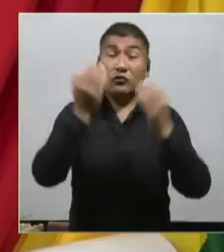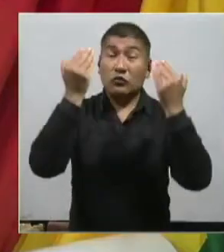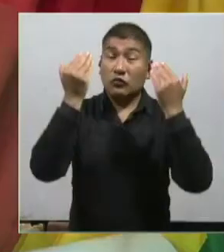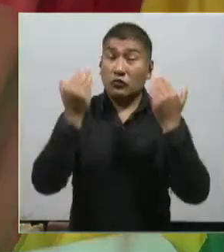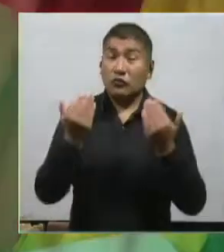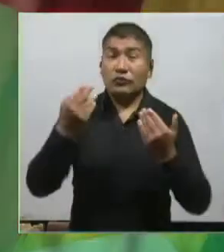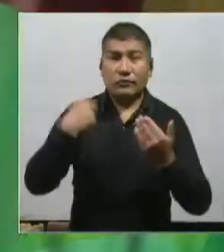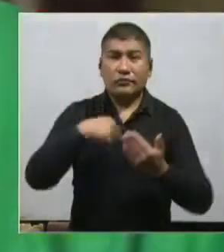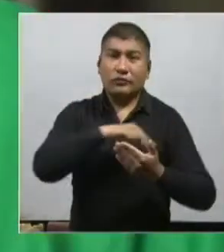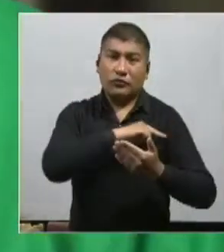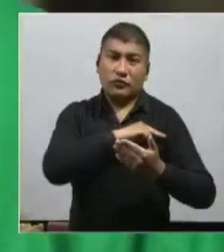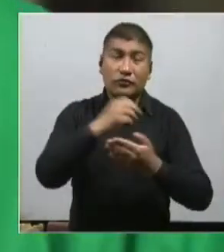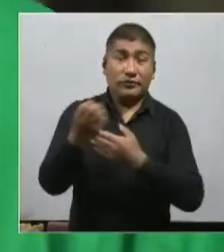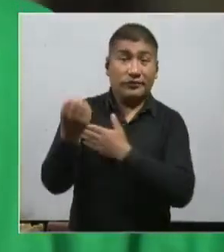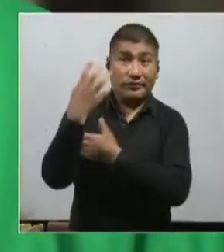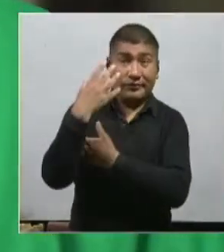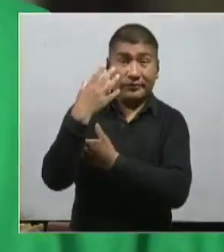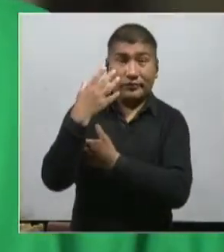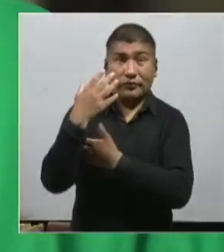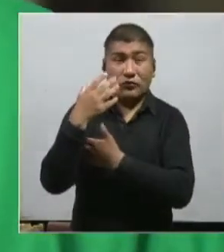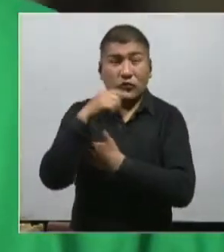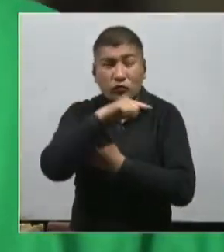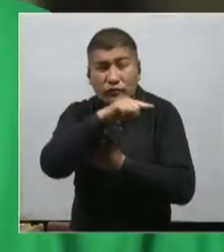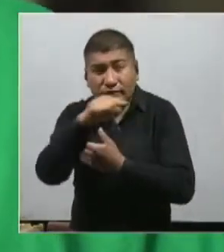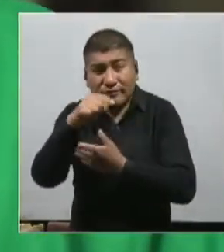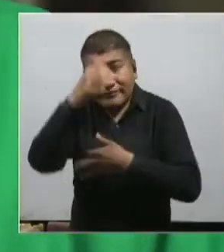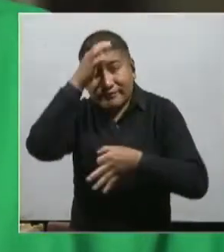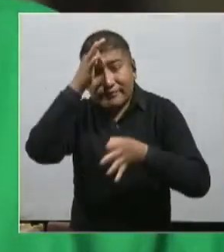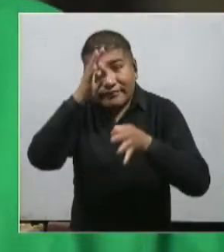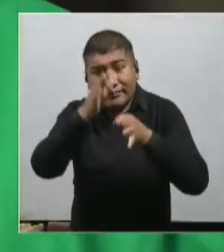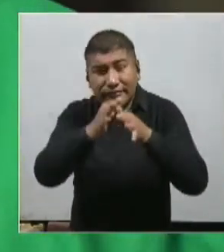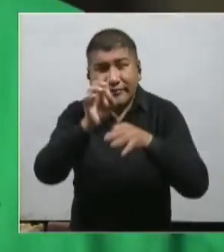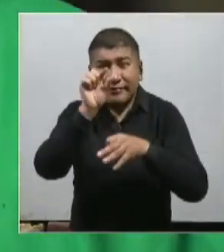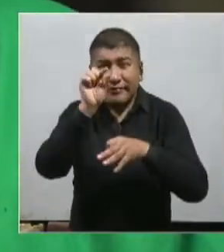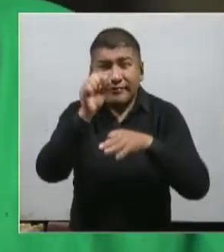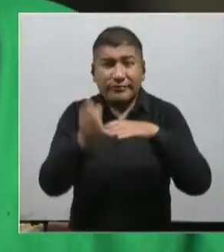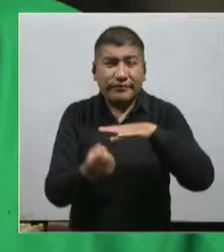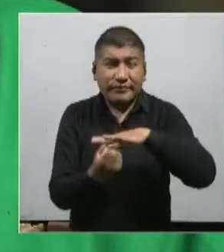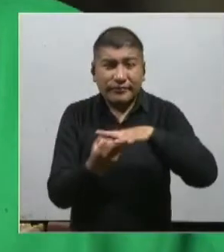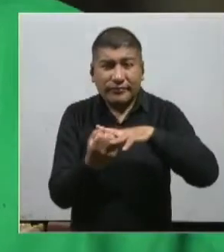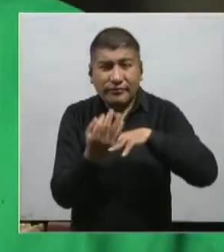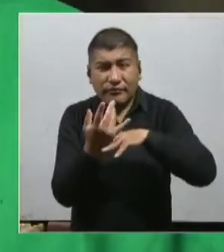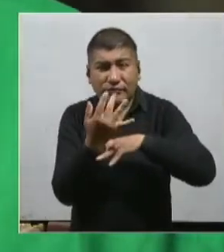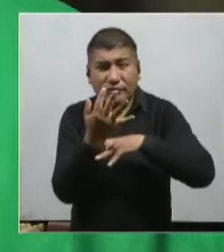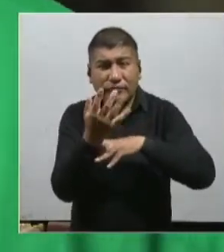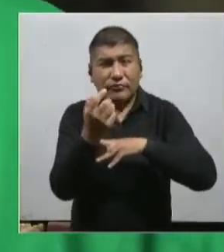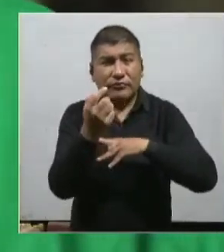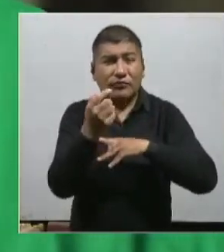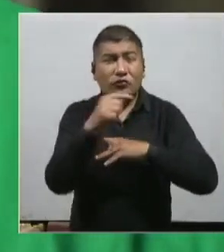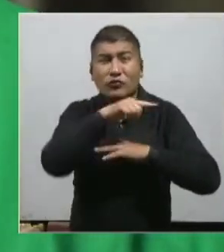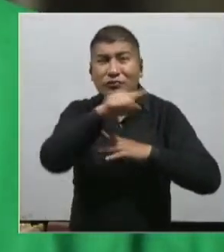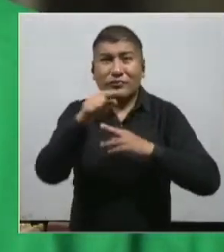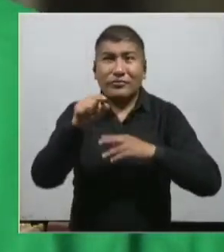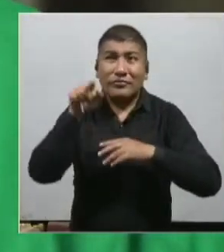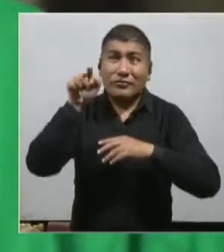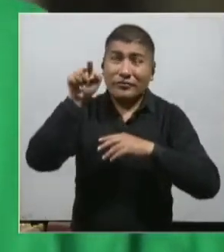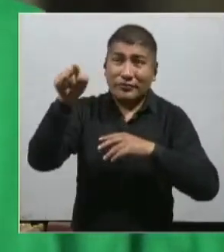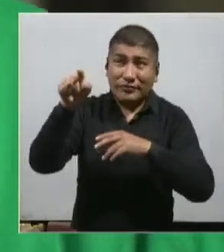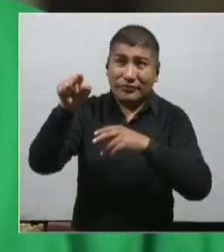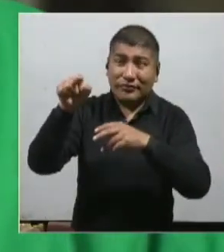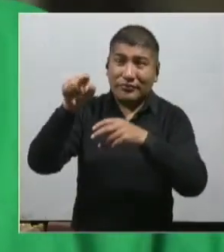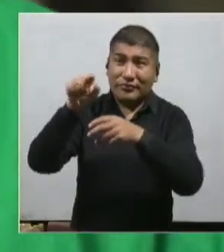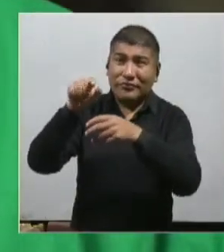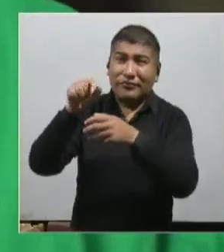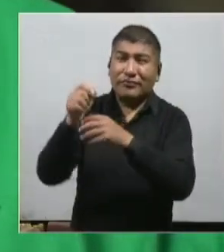a nosotros, si tuvieran fe del tamaño de un grano de mostaza y dijeran a esa morera que